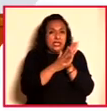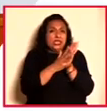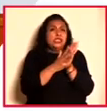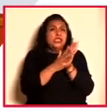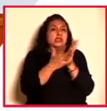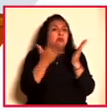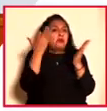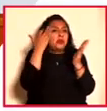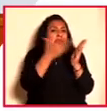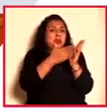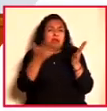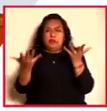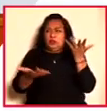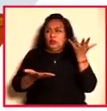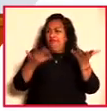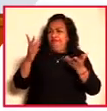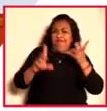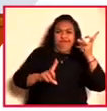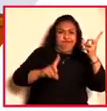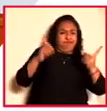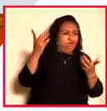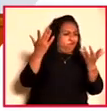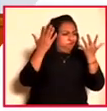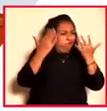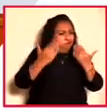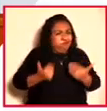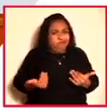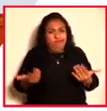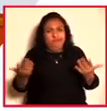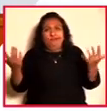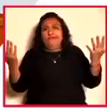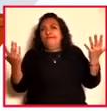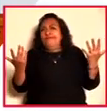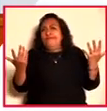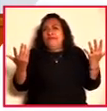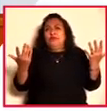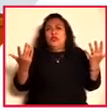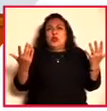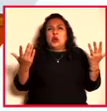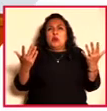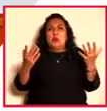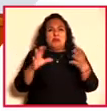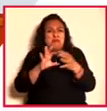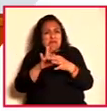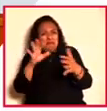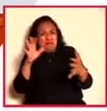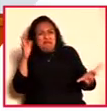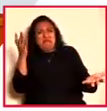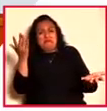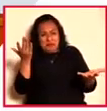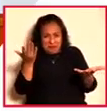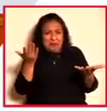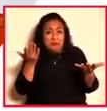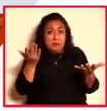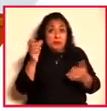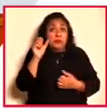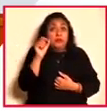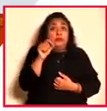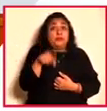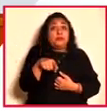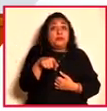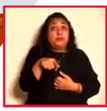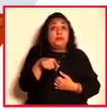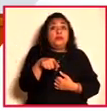momento de incertidumbre, de ausencia, de desarraigos y de